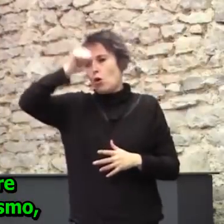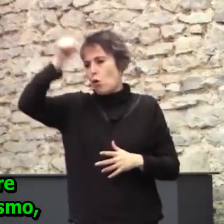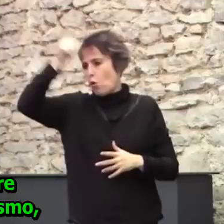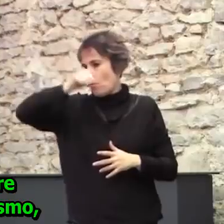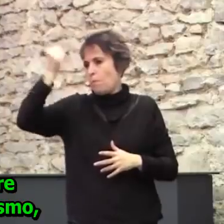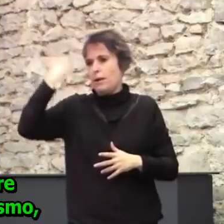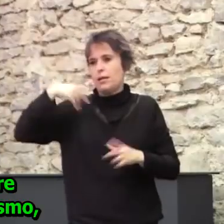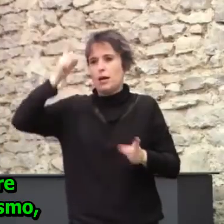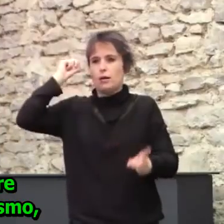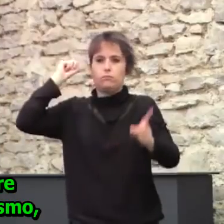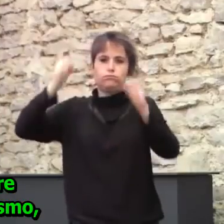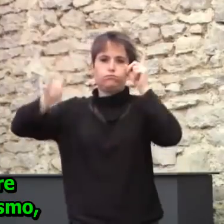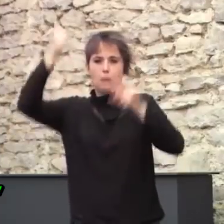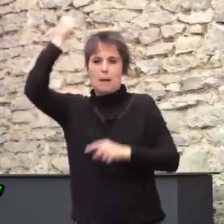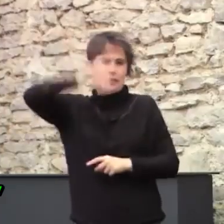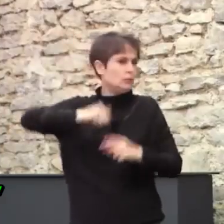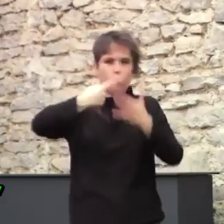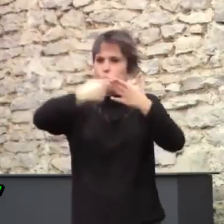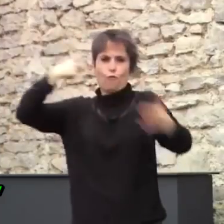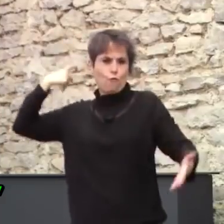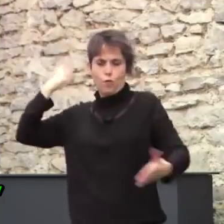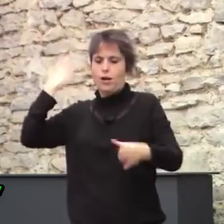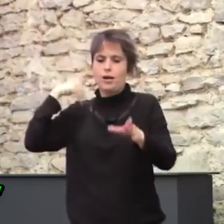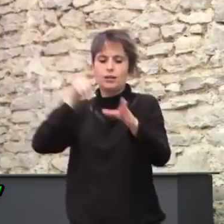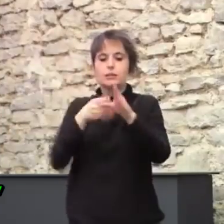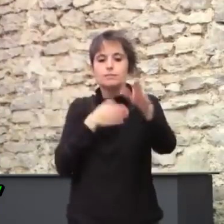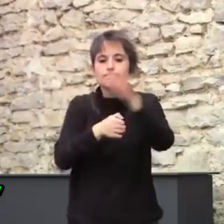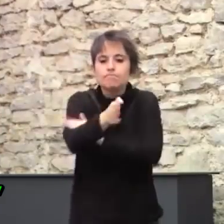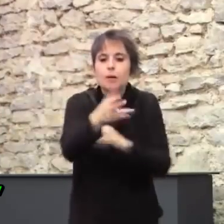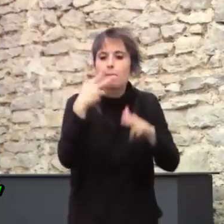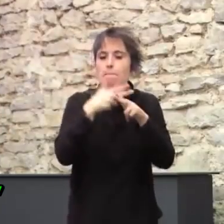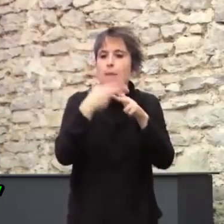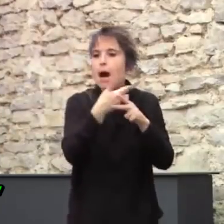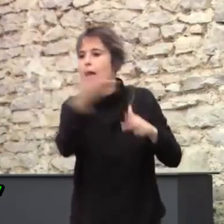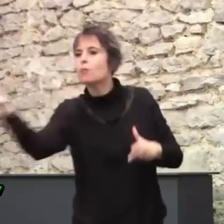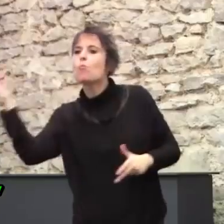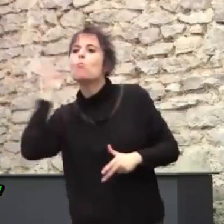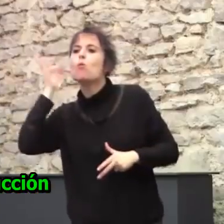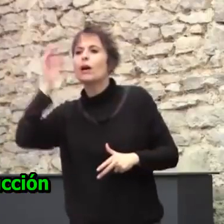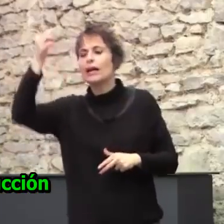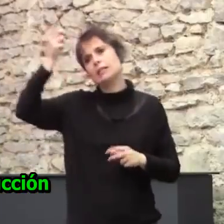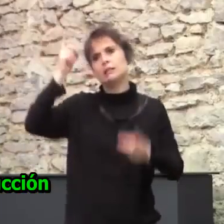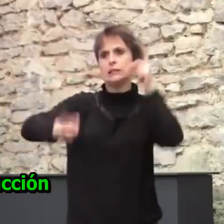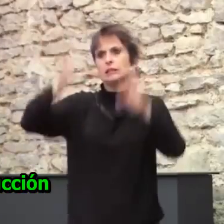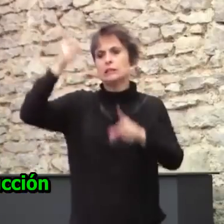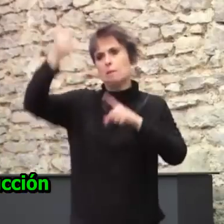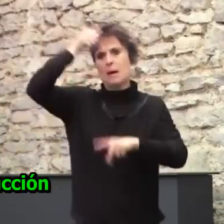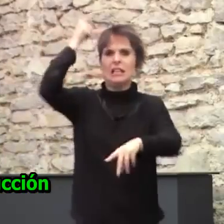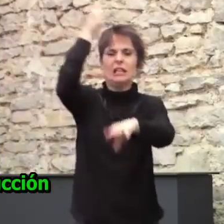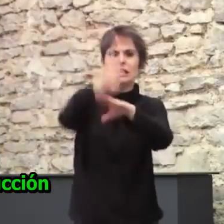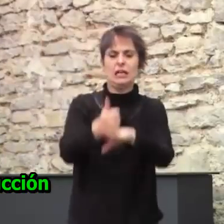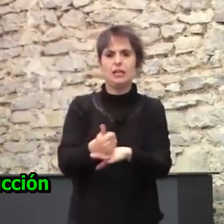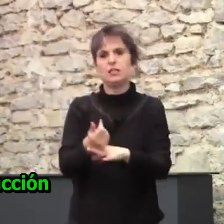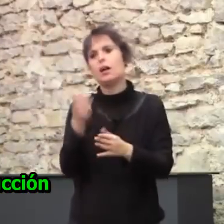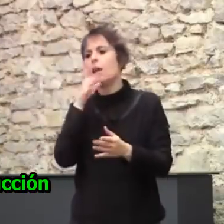liberado hasta cierto punto del machismo cuando entra en un bar patriarcal lleno de mujeres patriarcales, ¿no? Y empieza